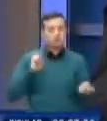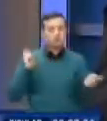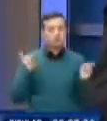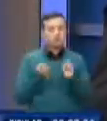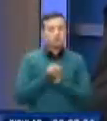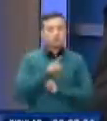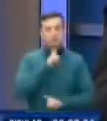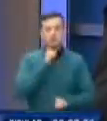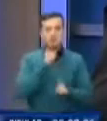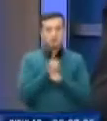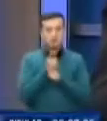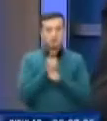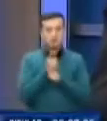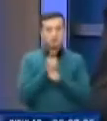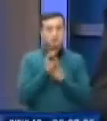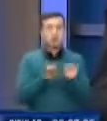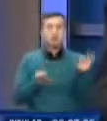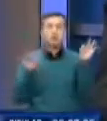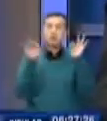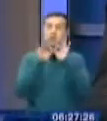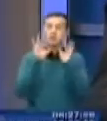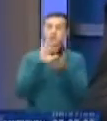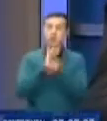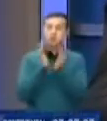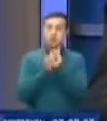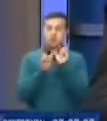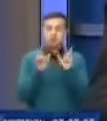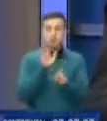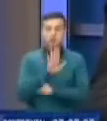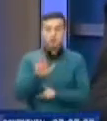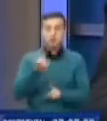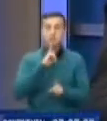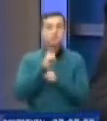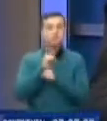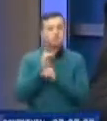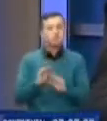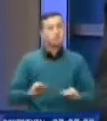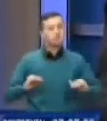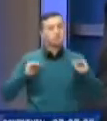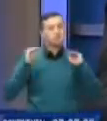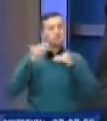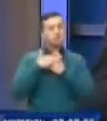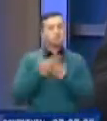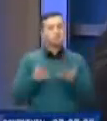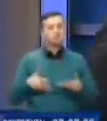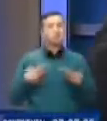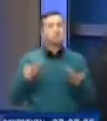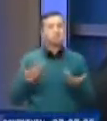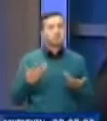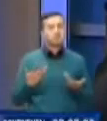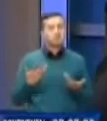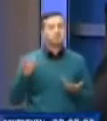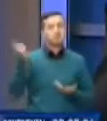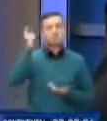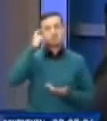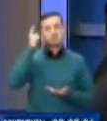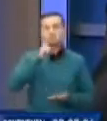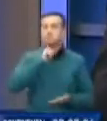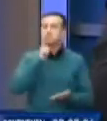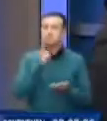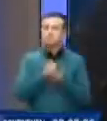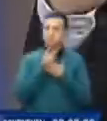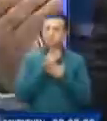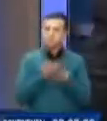cuando se habla de revolución desde los ciudadanos el mérito está justamente en que hemos repensado el ecuador